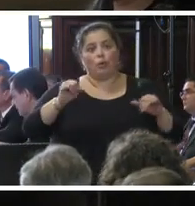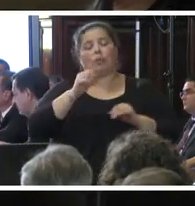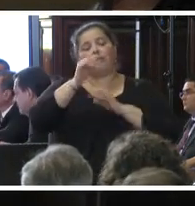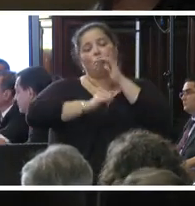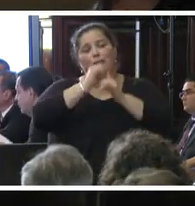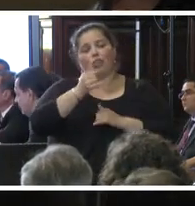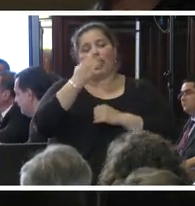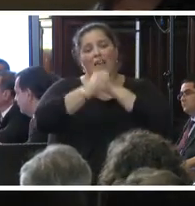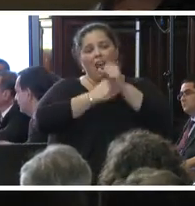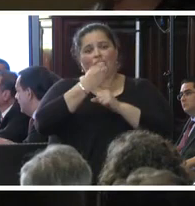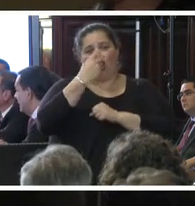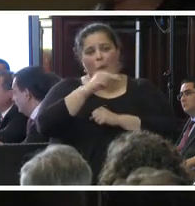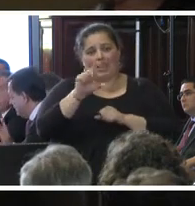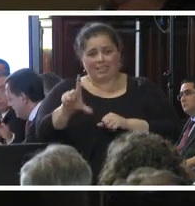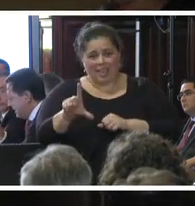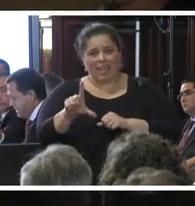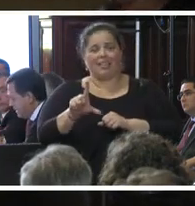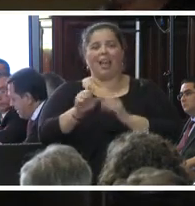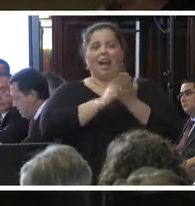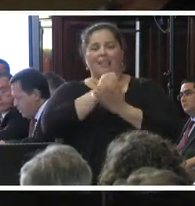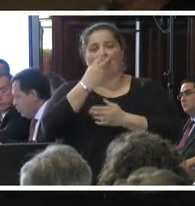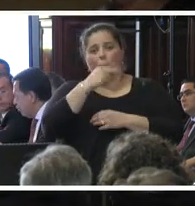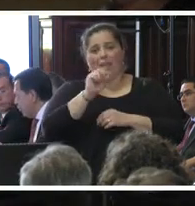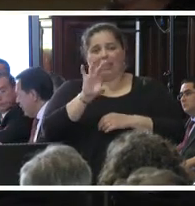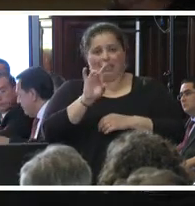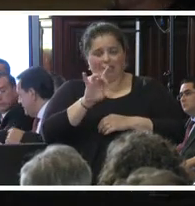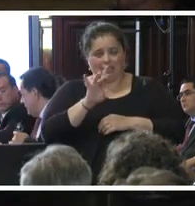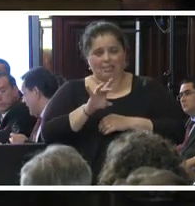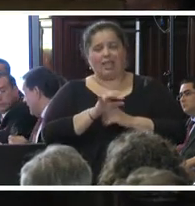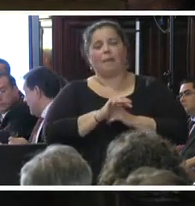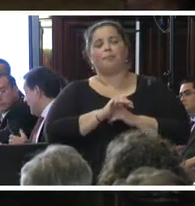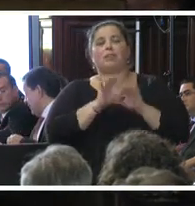2007 con datos de cierre del 2015. Voy solo